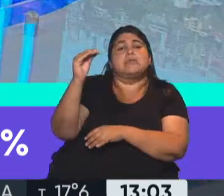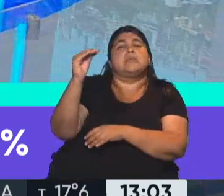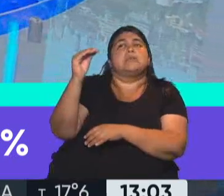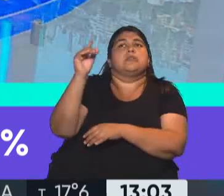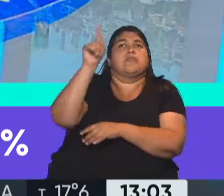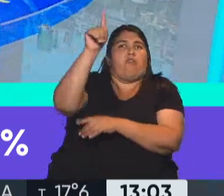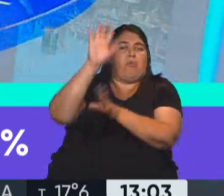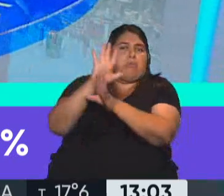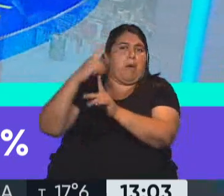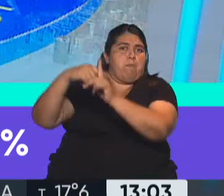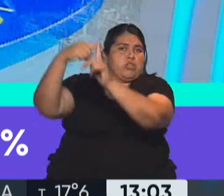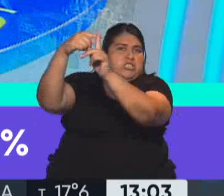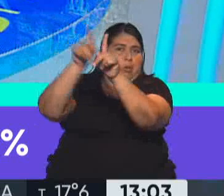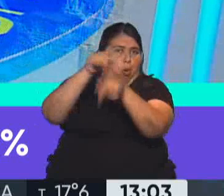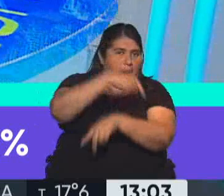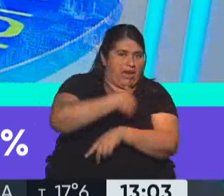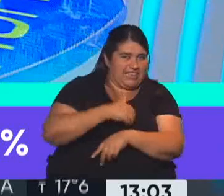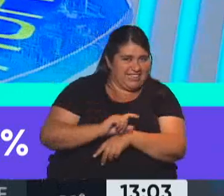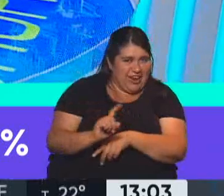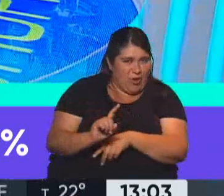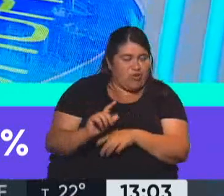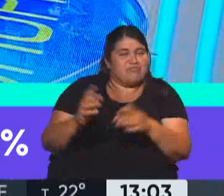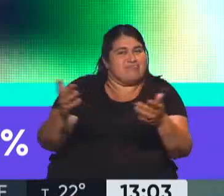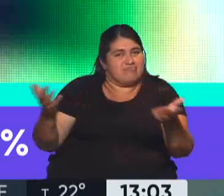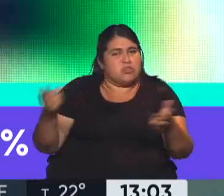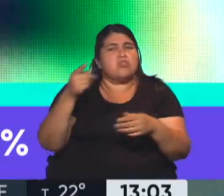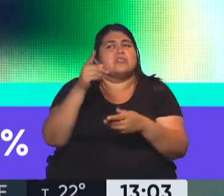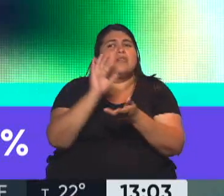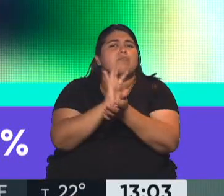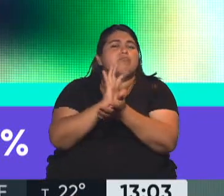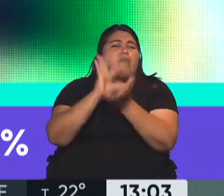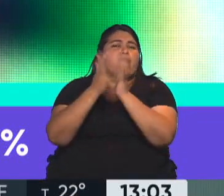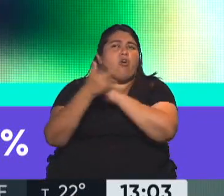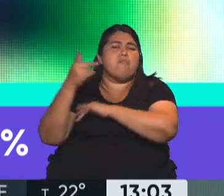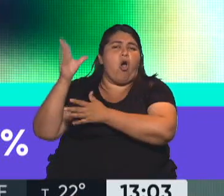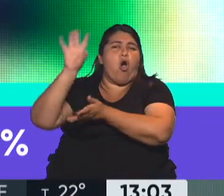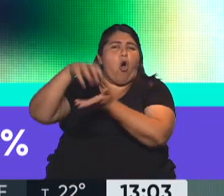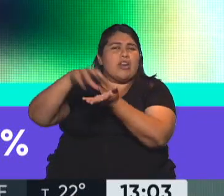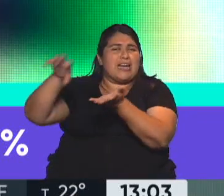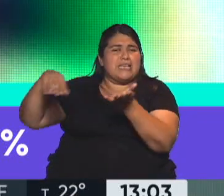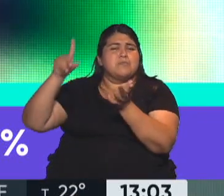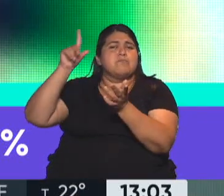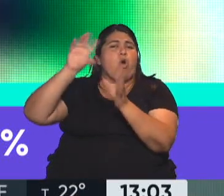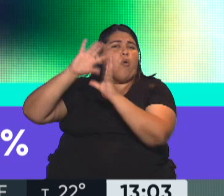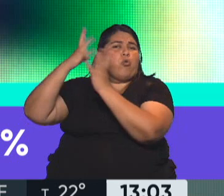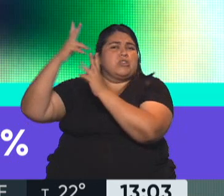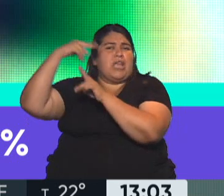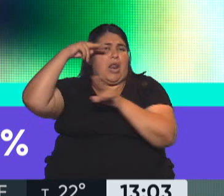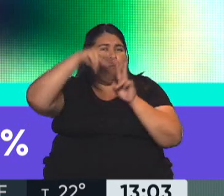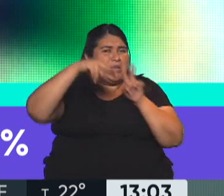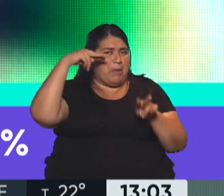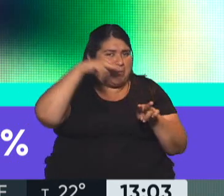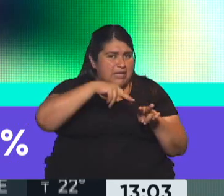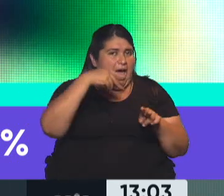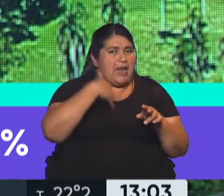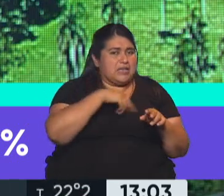vecino. ¿Este tipo de números alientan a organismos internacionales a pensar en un crecimiento del país para este 2022 o no tiene